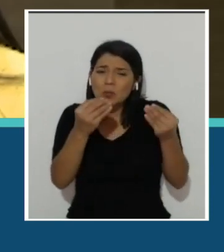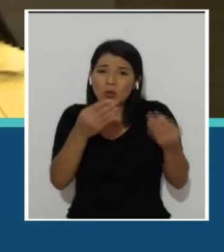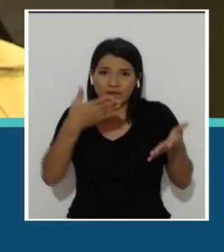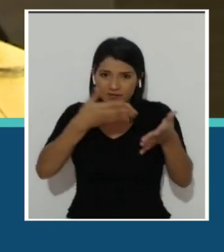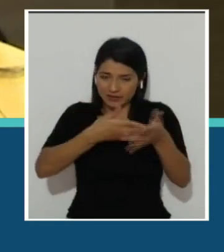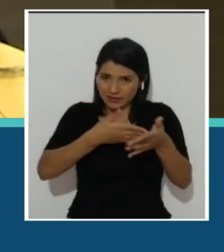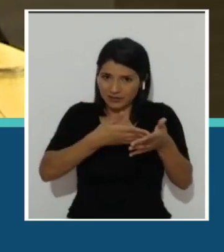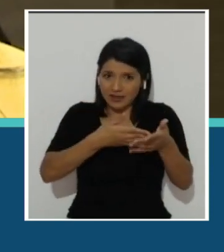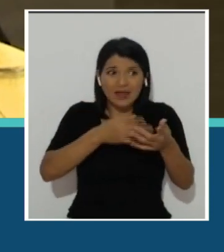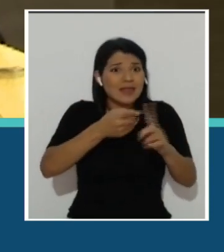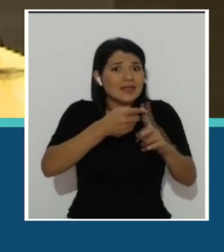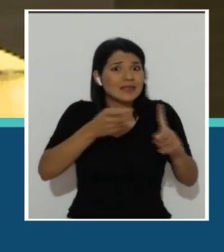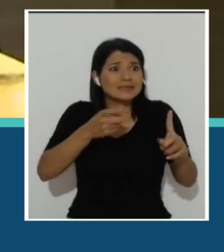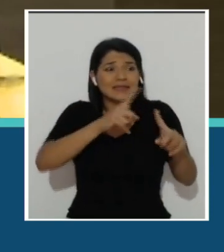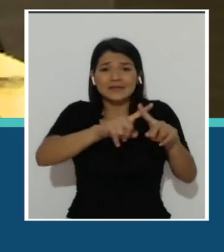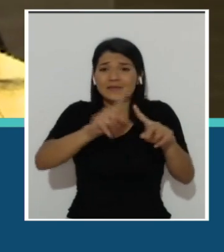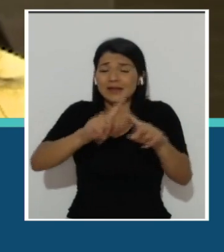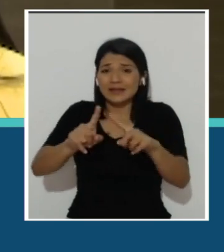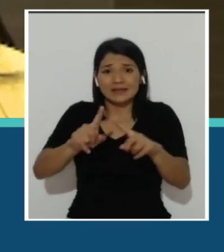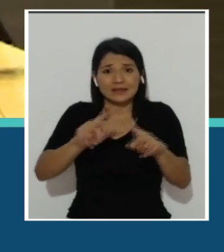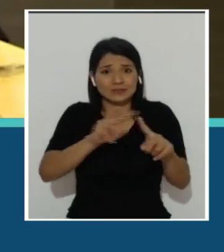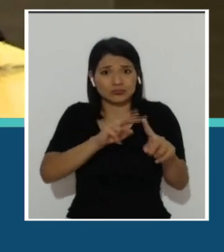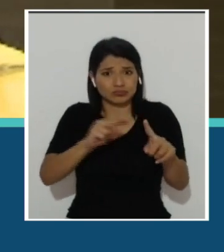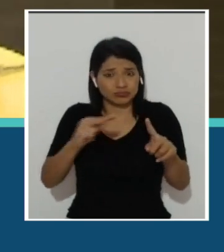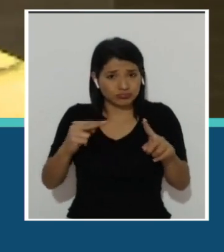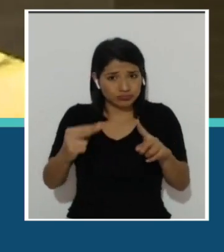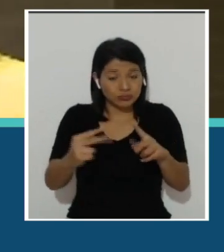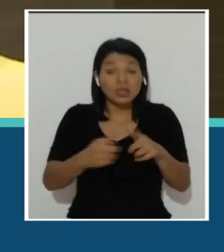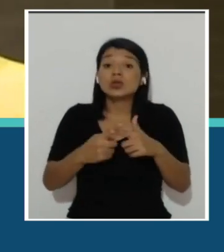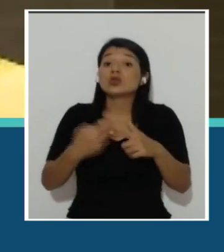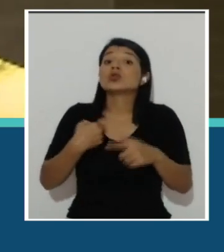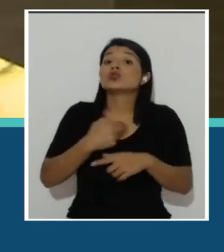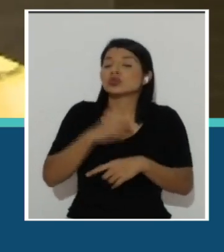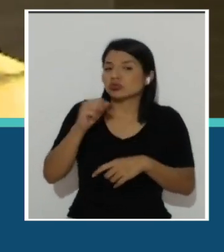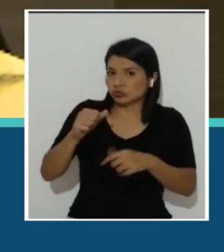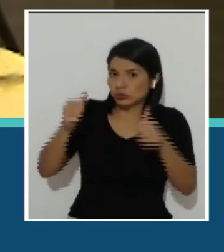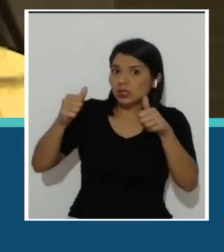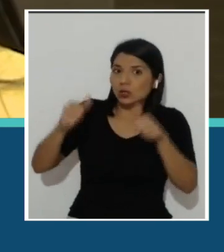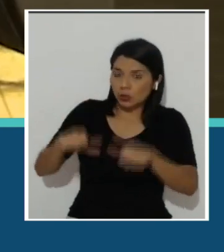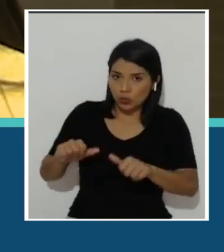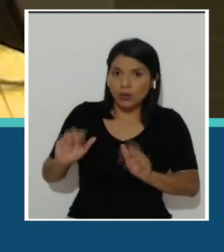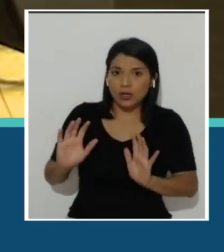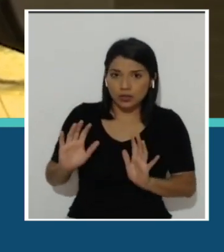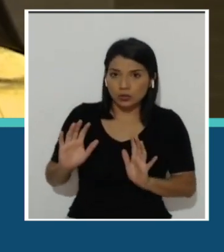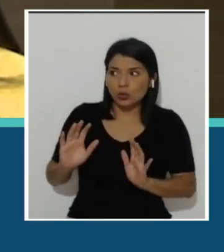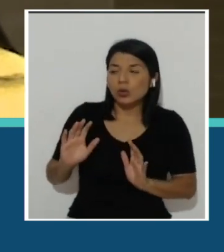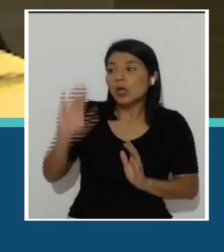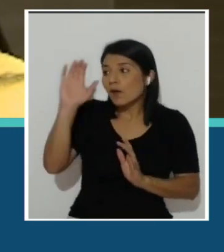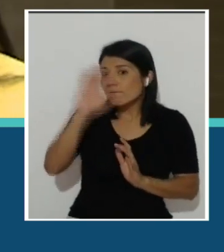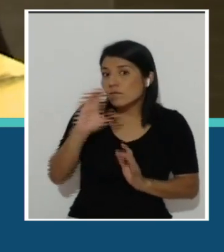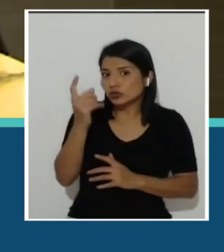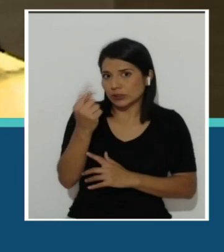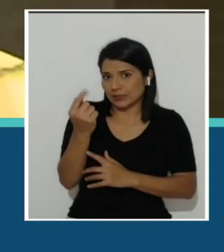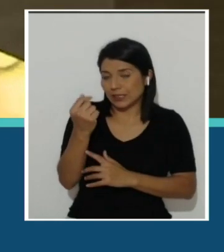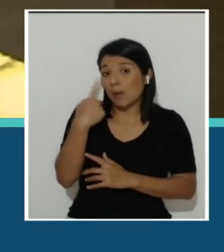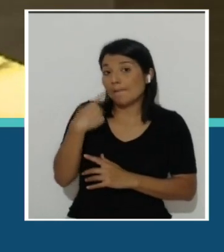formas. Entonces, sí estamos de acuerdo en que se tengan recursos para ciberseguridad, pero